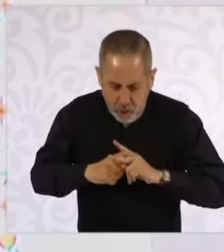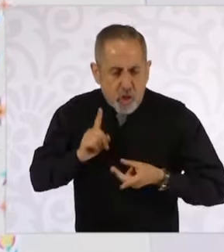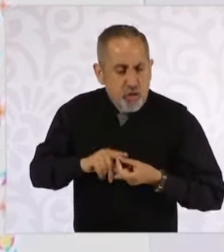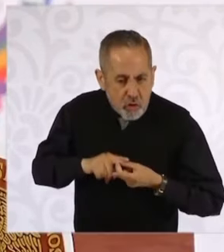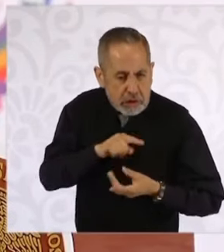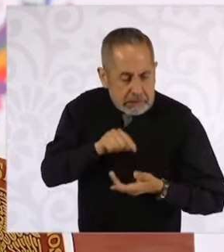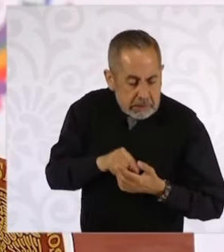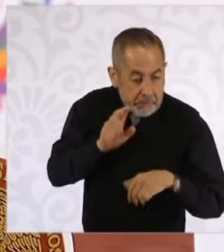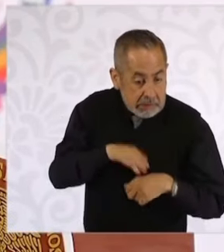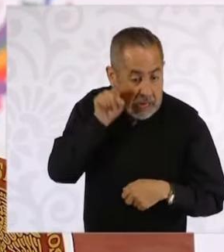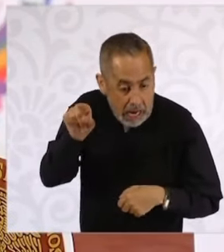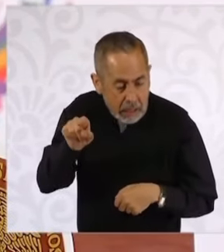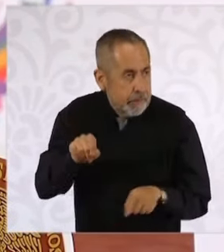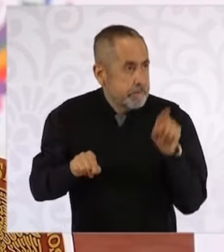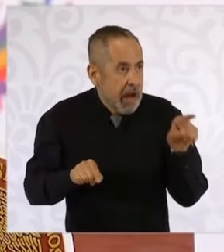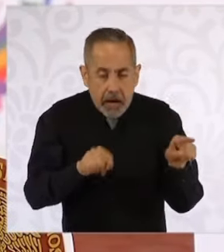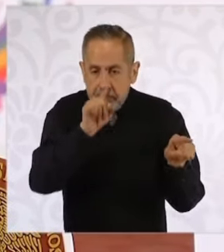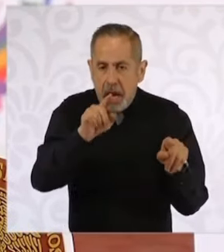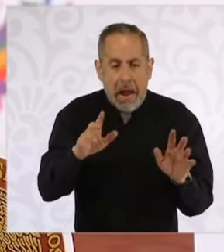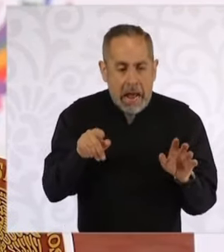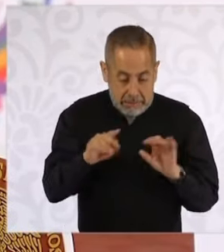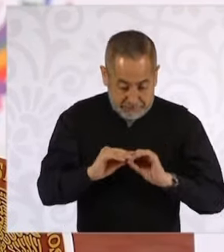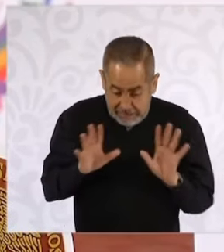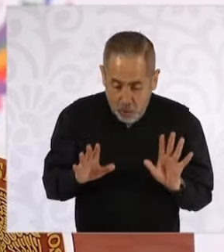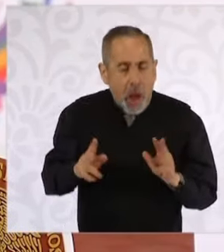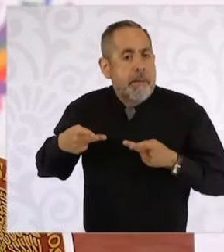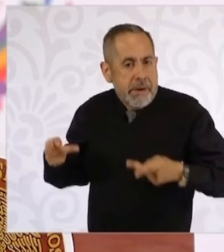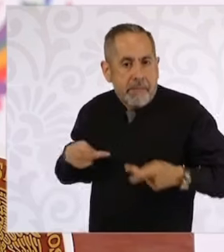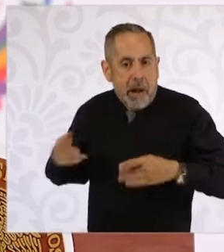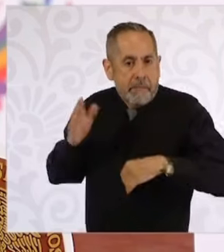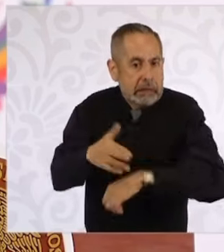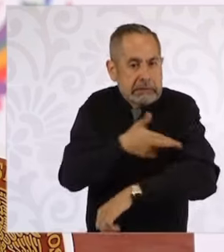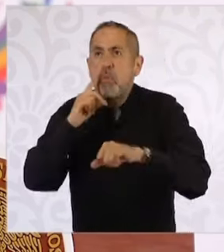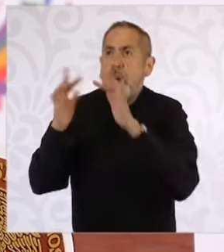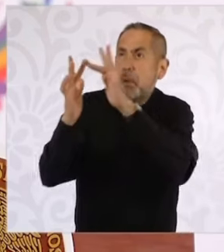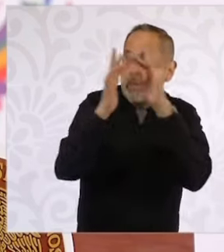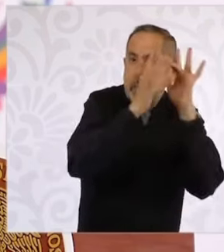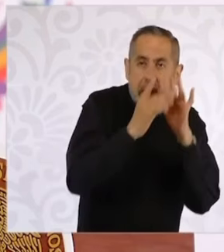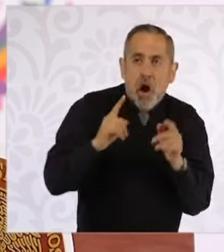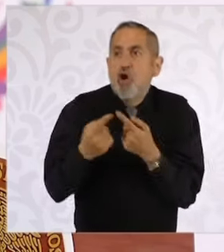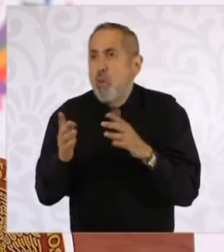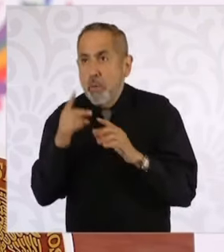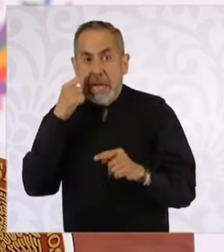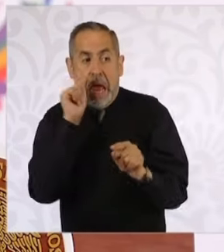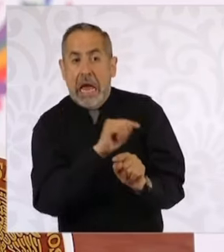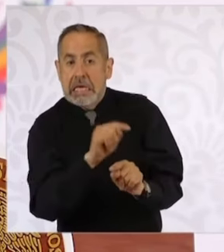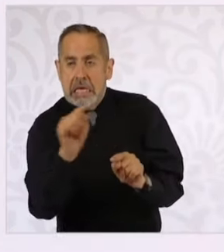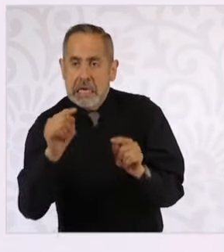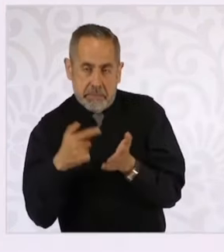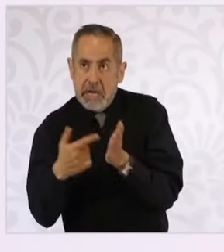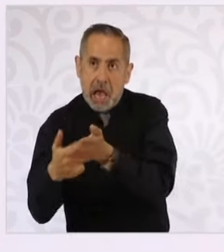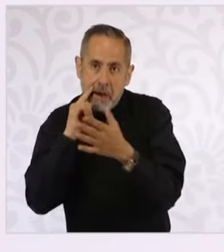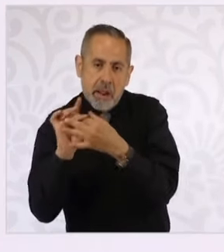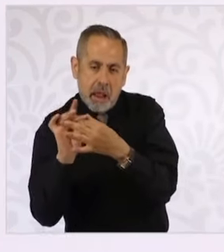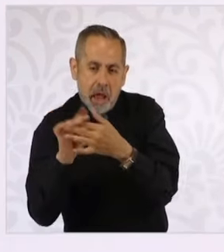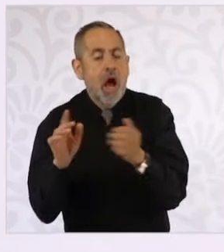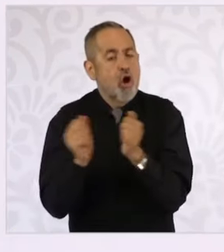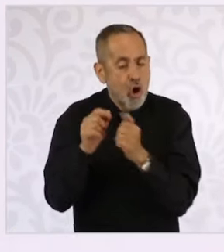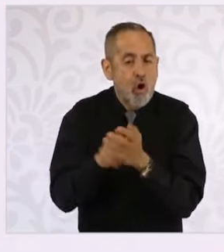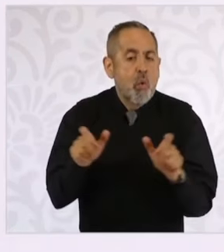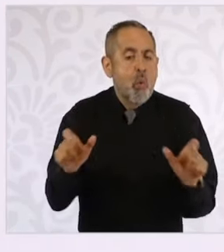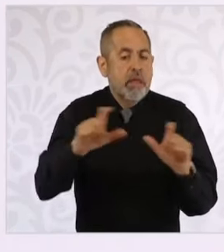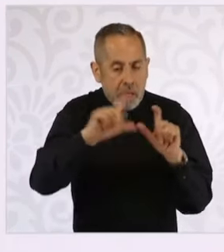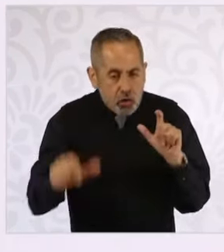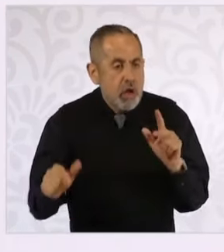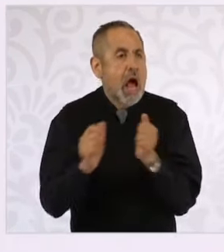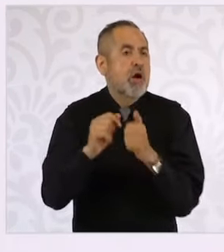ocurrieron de tal manera que podamos hacer estrategias mucho más coordinadas con los gobernadores gobernadoras y la propia Guardia nacional y la fiscalía